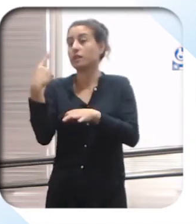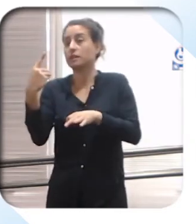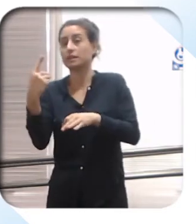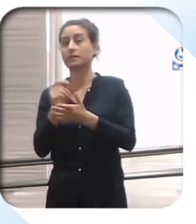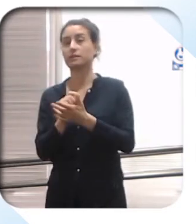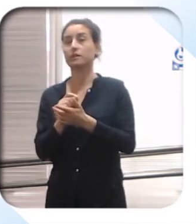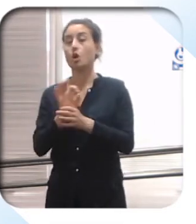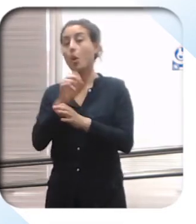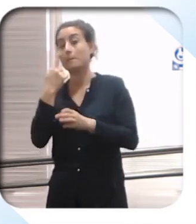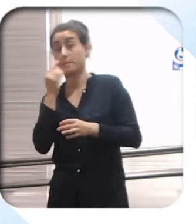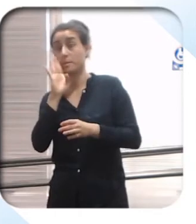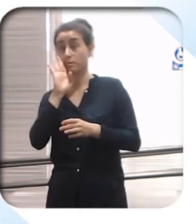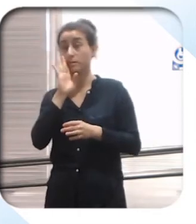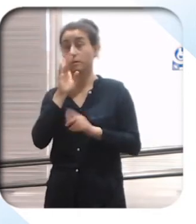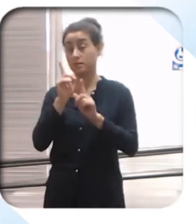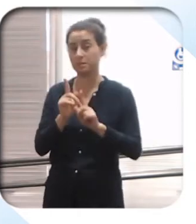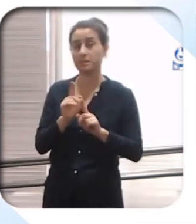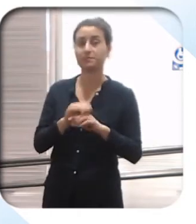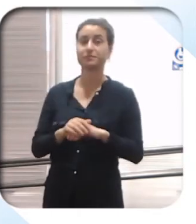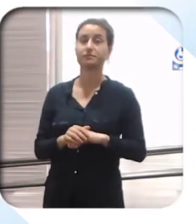sino los padres.